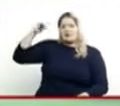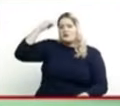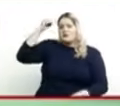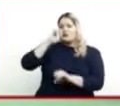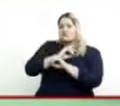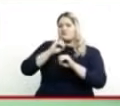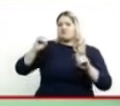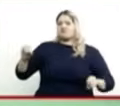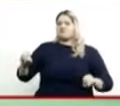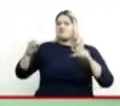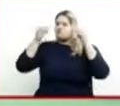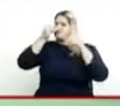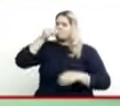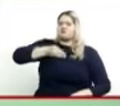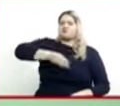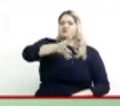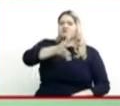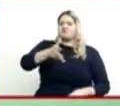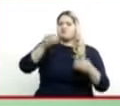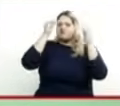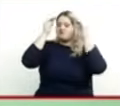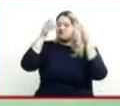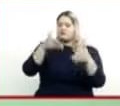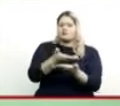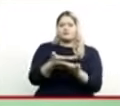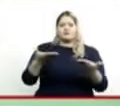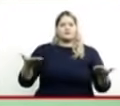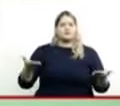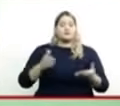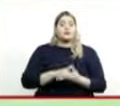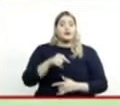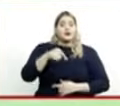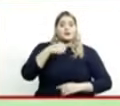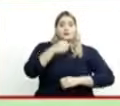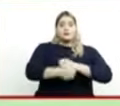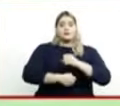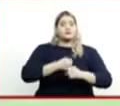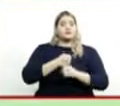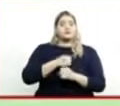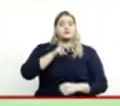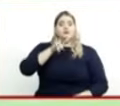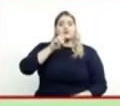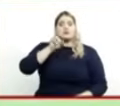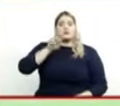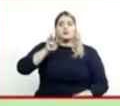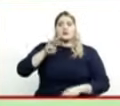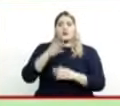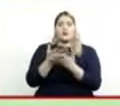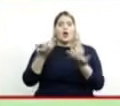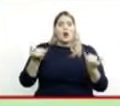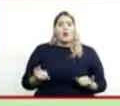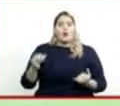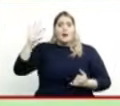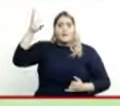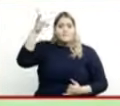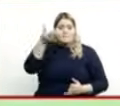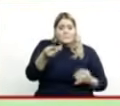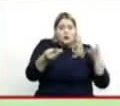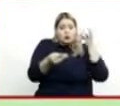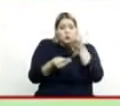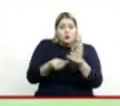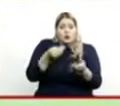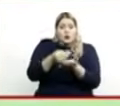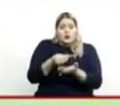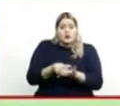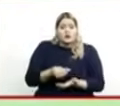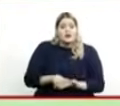narcodictadura. Este año, 2024, el presupuesto de educación tiene la mayor asignación